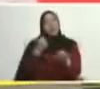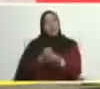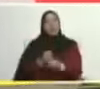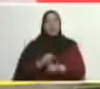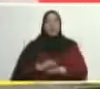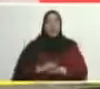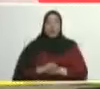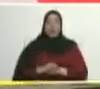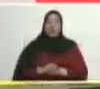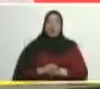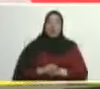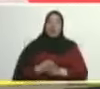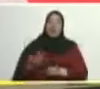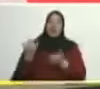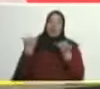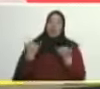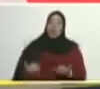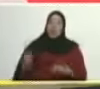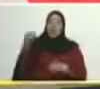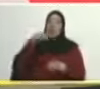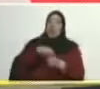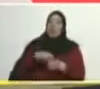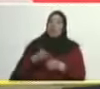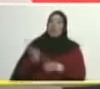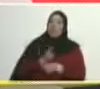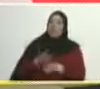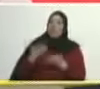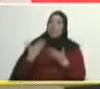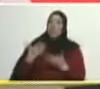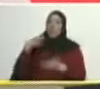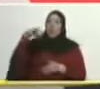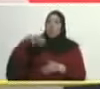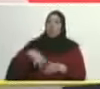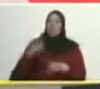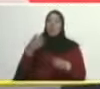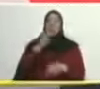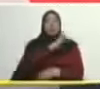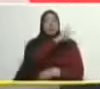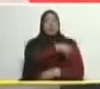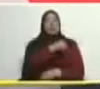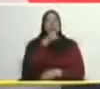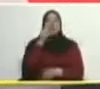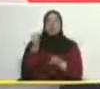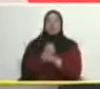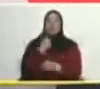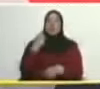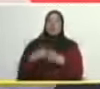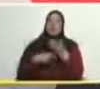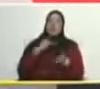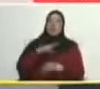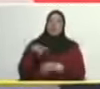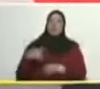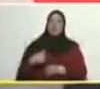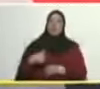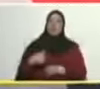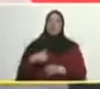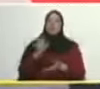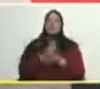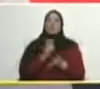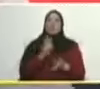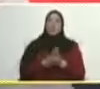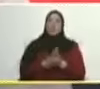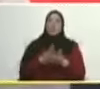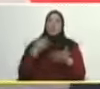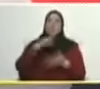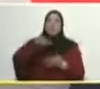soberanos, demandamos el ingreso inmediato del Estado de Palestina como miembro pleno de la Organización de